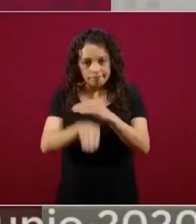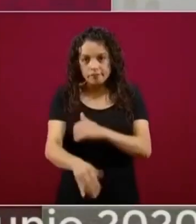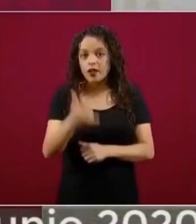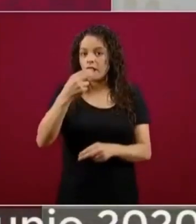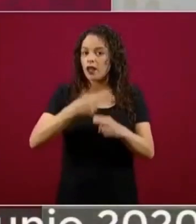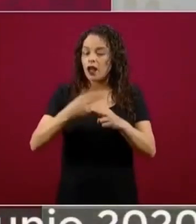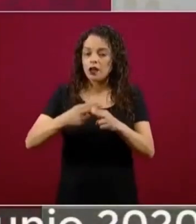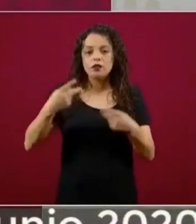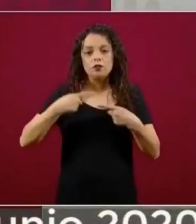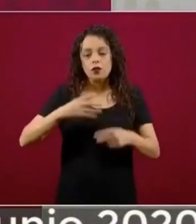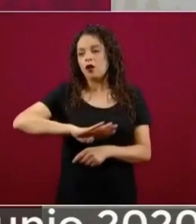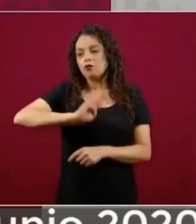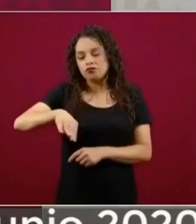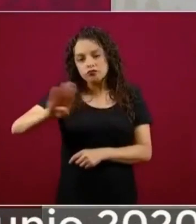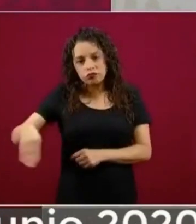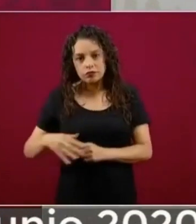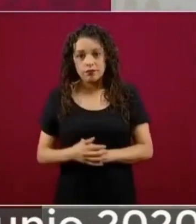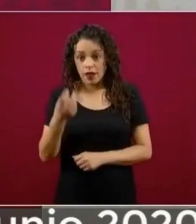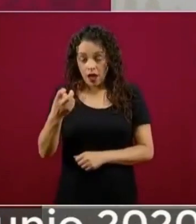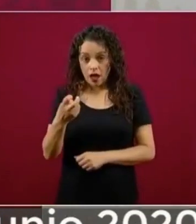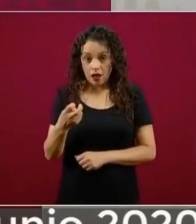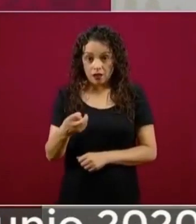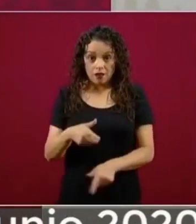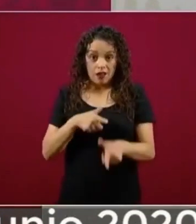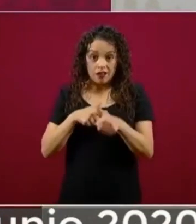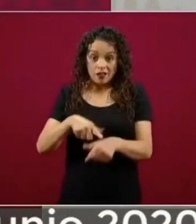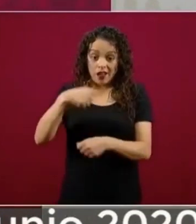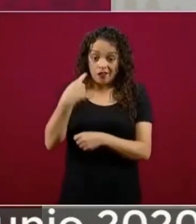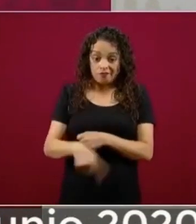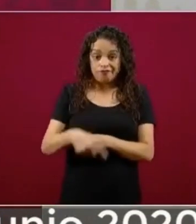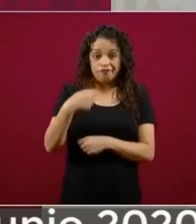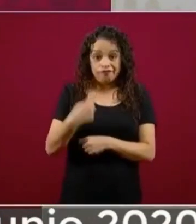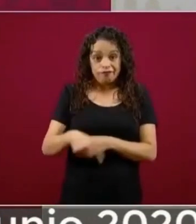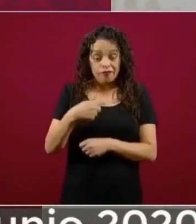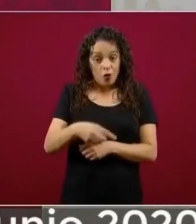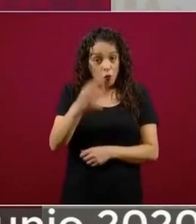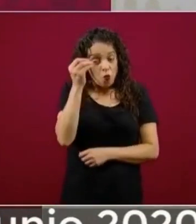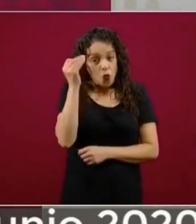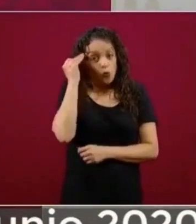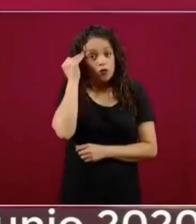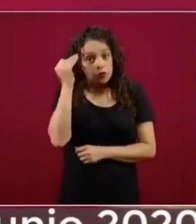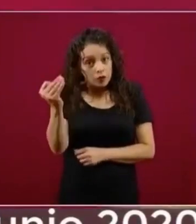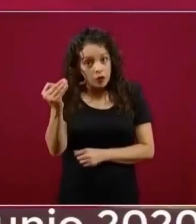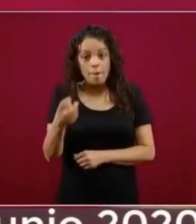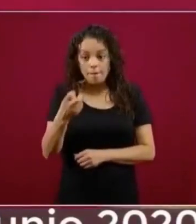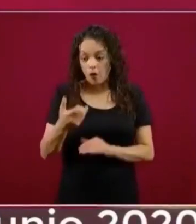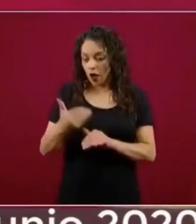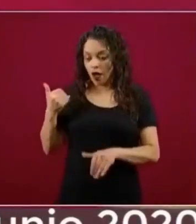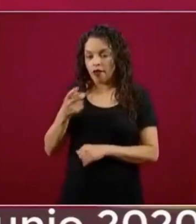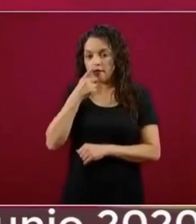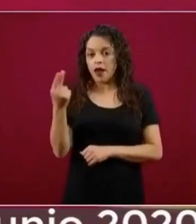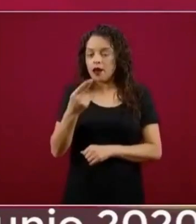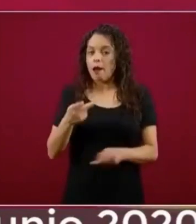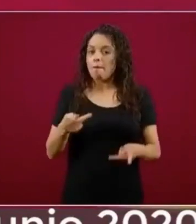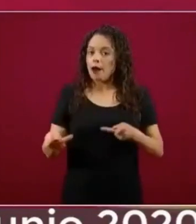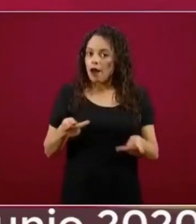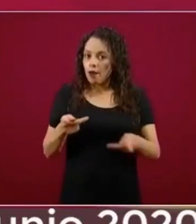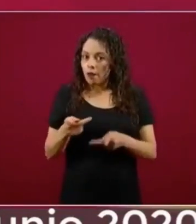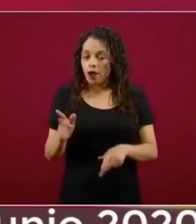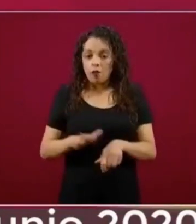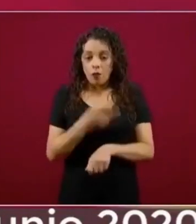mucho tiempo, recordarán que en febrero dijimos, preparémonos para una epidemia larga. Como esto va a durar mucho, no podemos